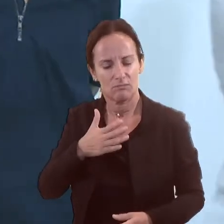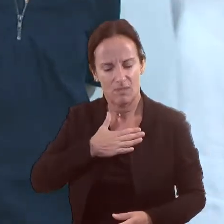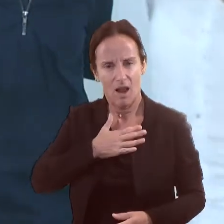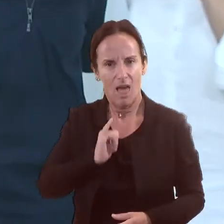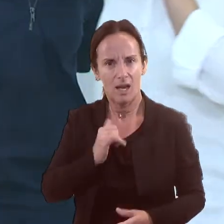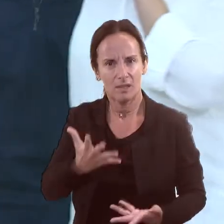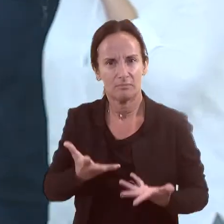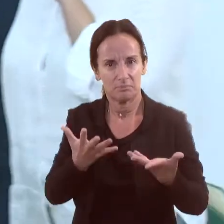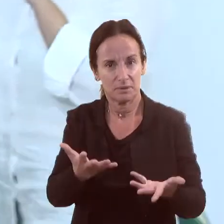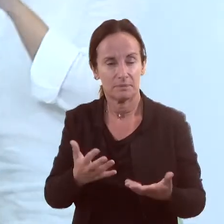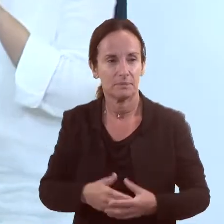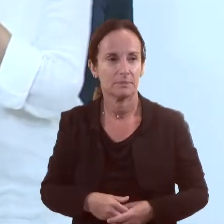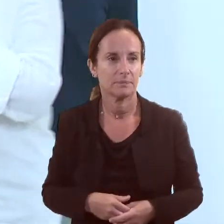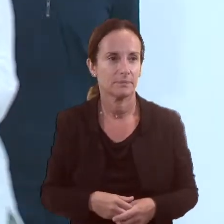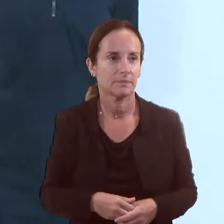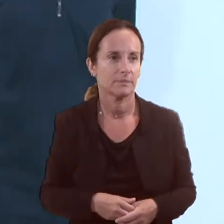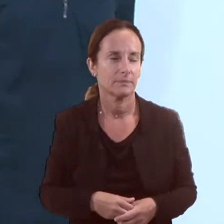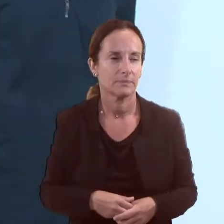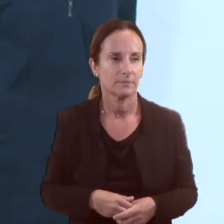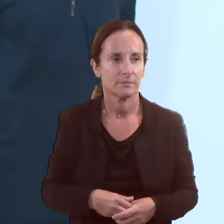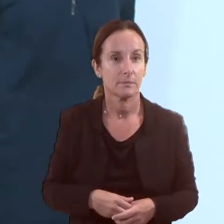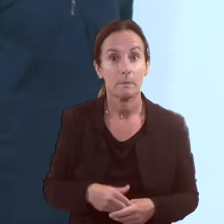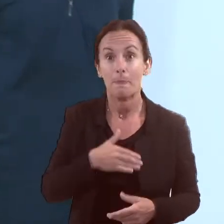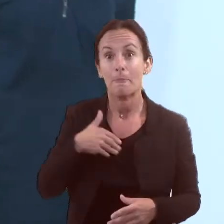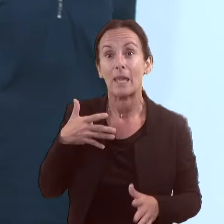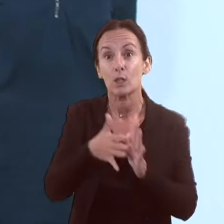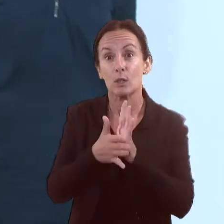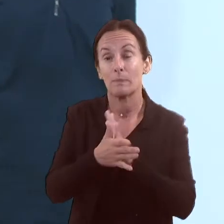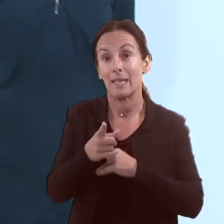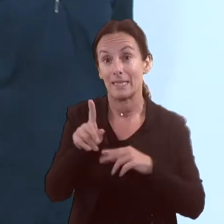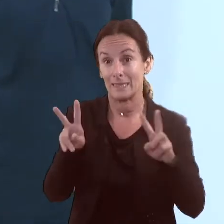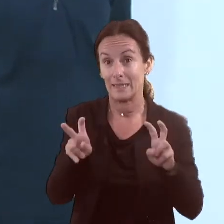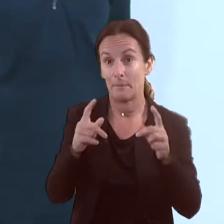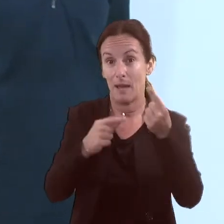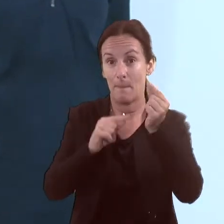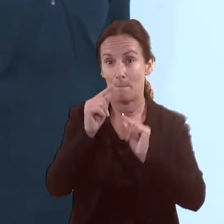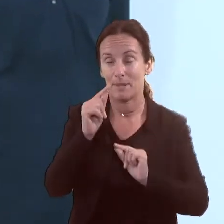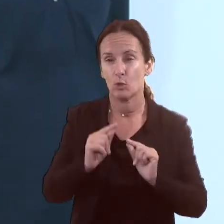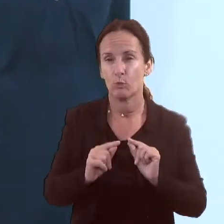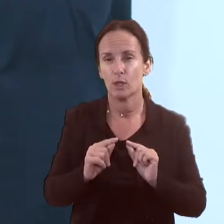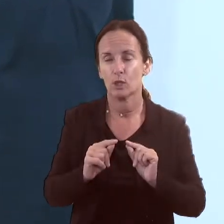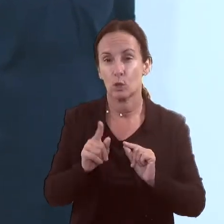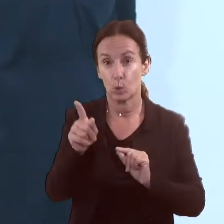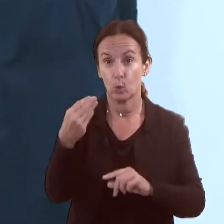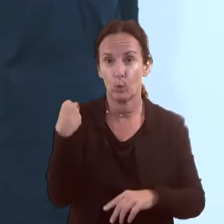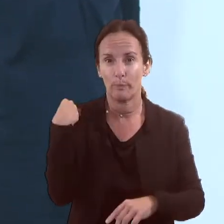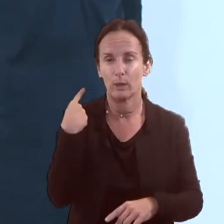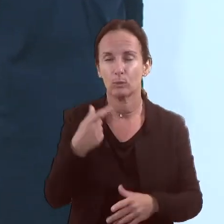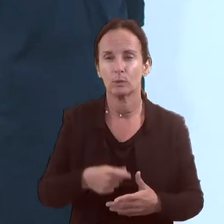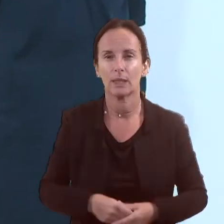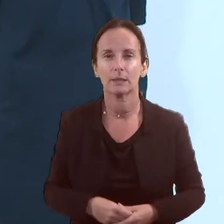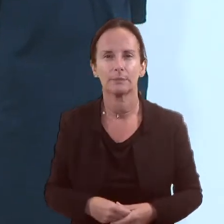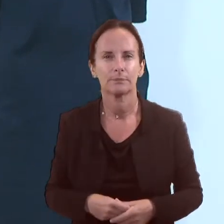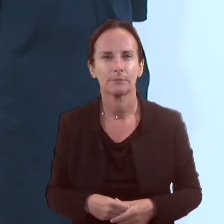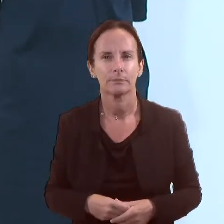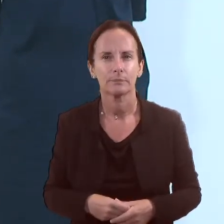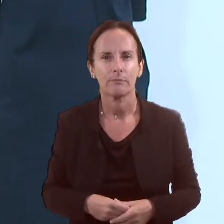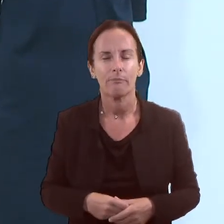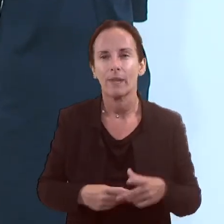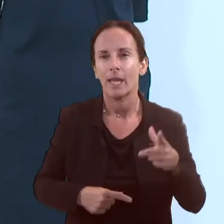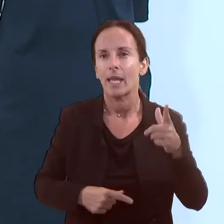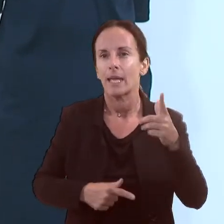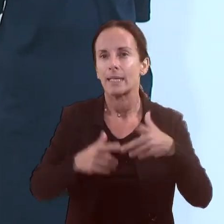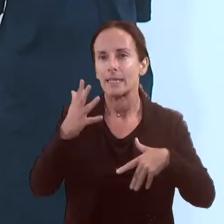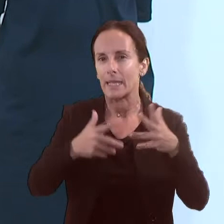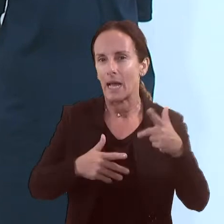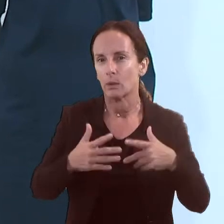Sí que quería apuntar una cosa en relación al tema del presupuesto para evitar cálculos directos de